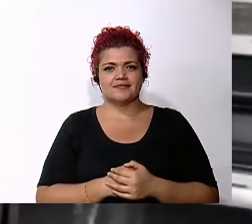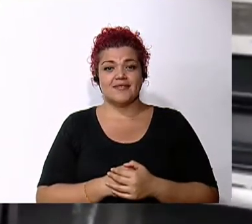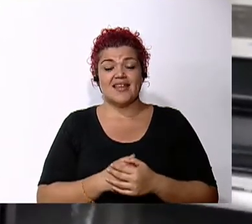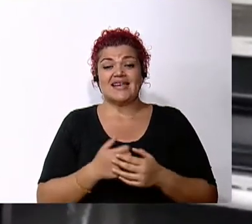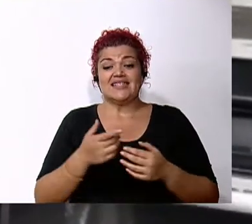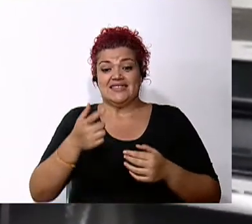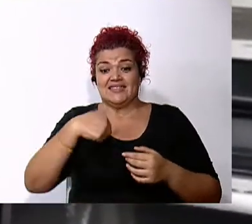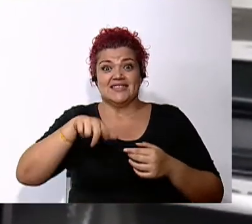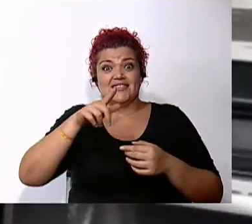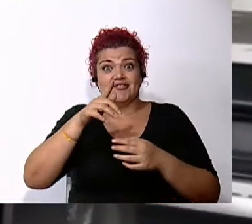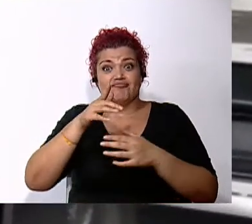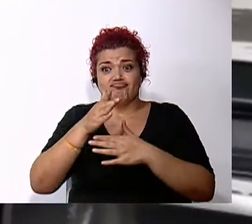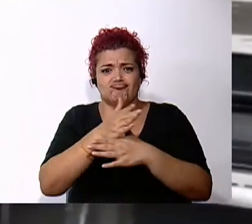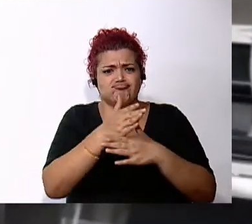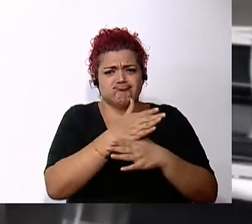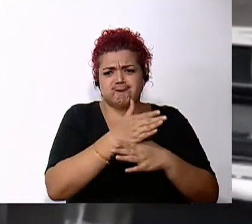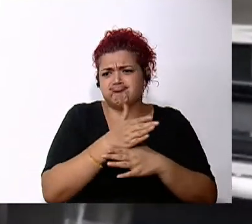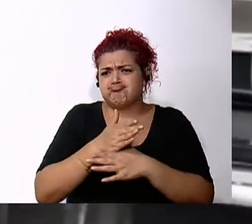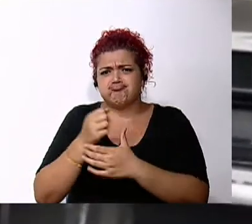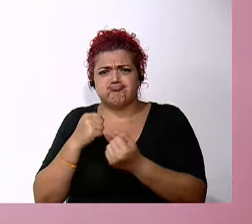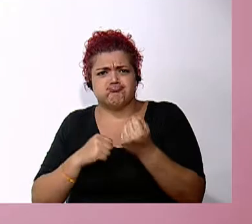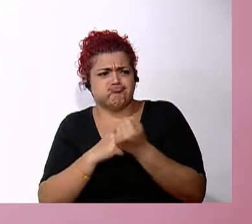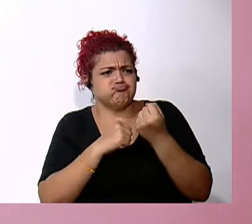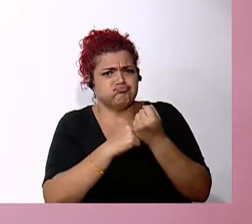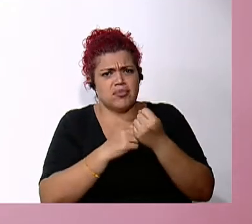Colaboren con los quehaceres del hogar.